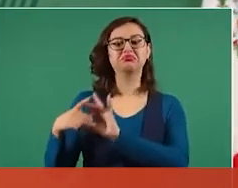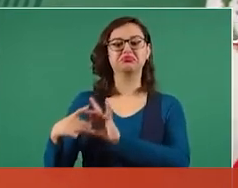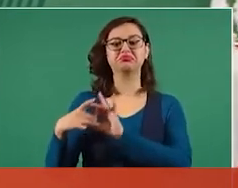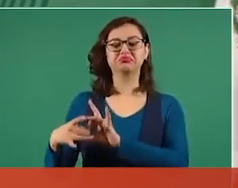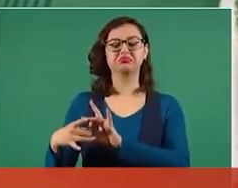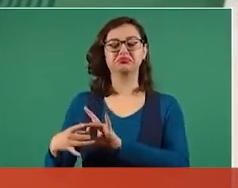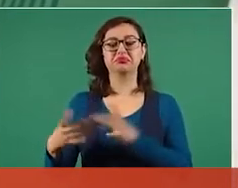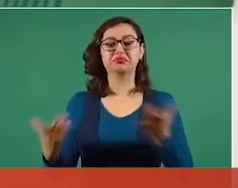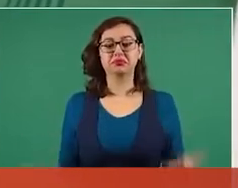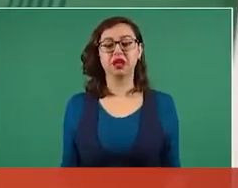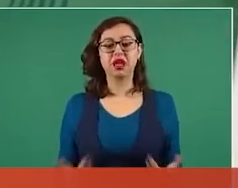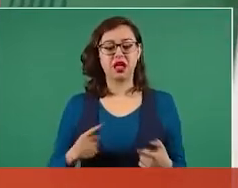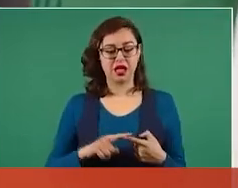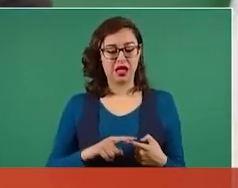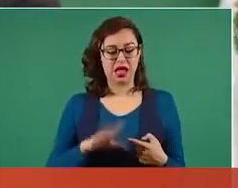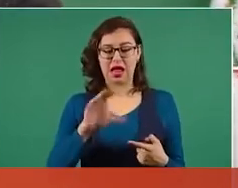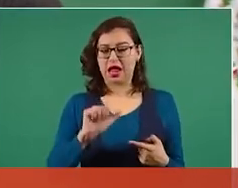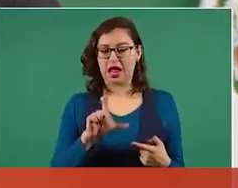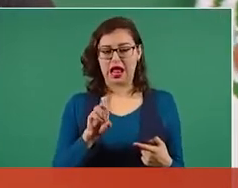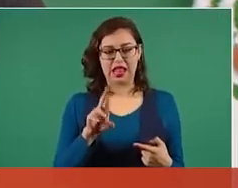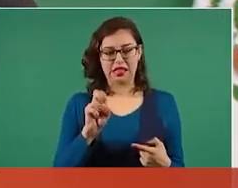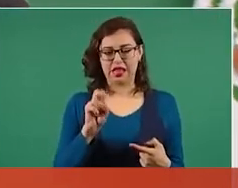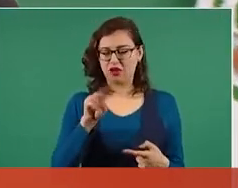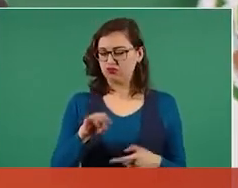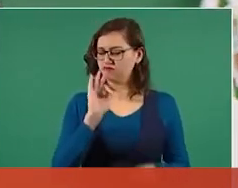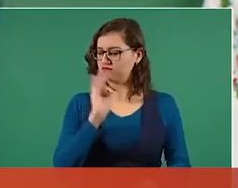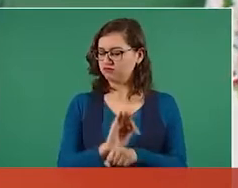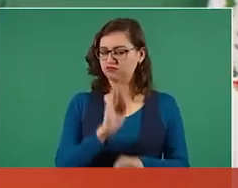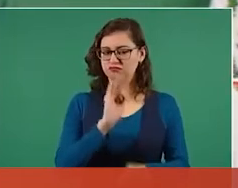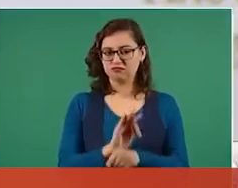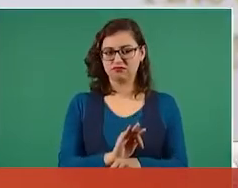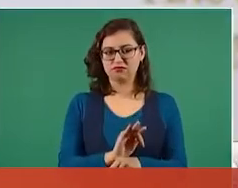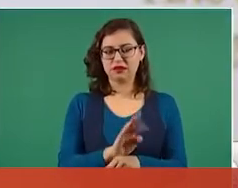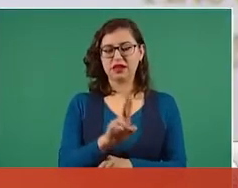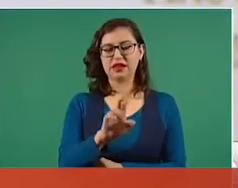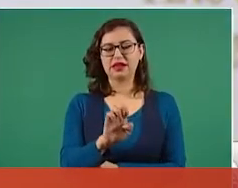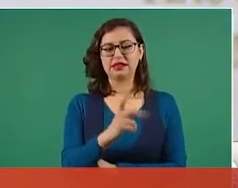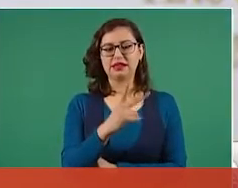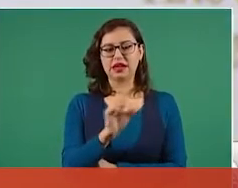de Calderón la favorita era Repsol.